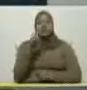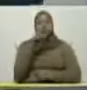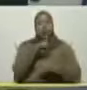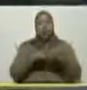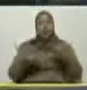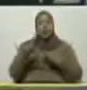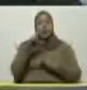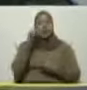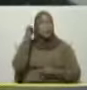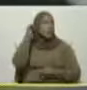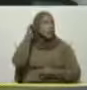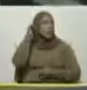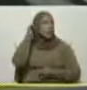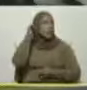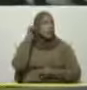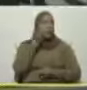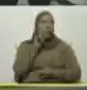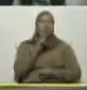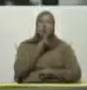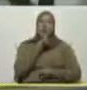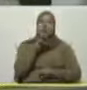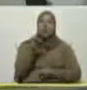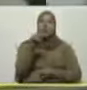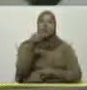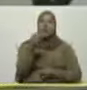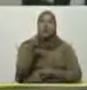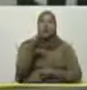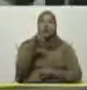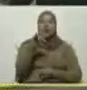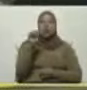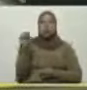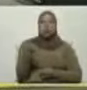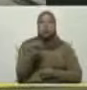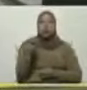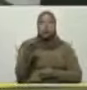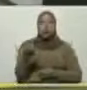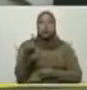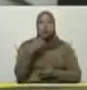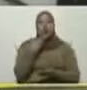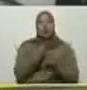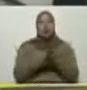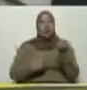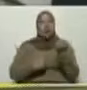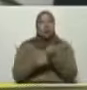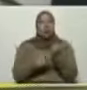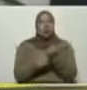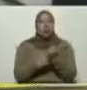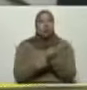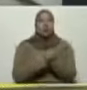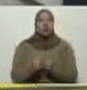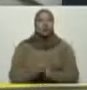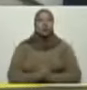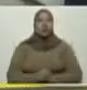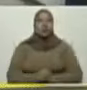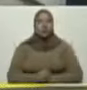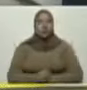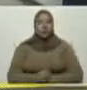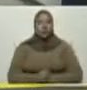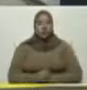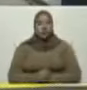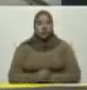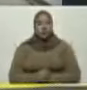Marisol de la caf tengo que agradecer todo el apoyo de la caf verdad